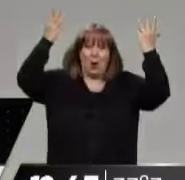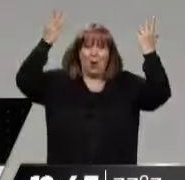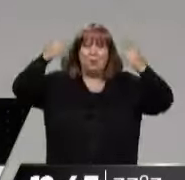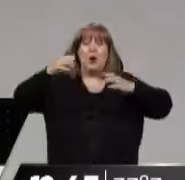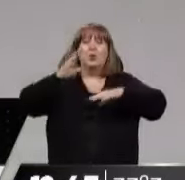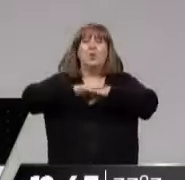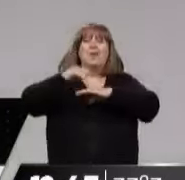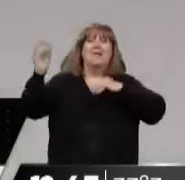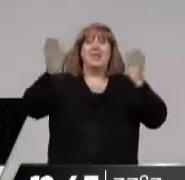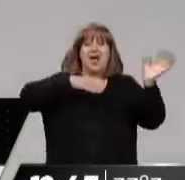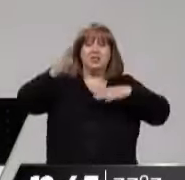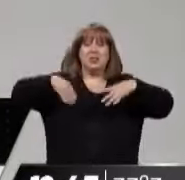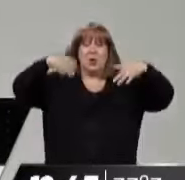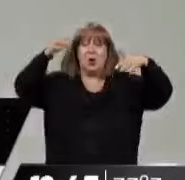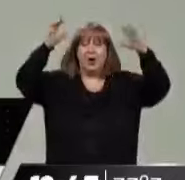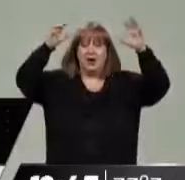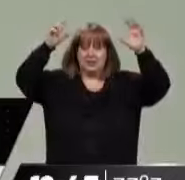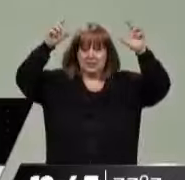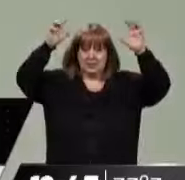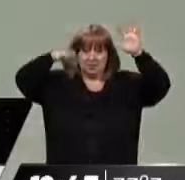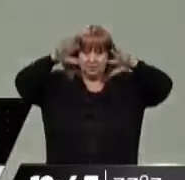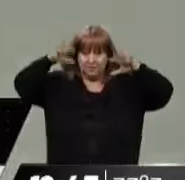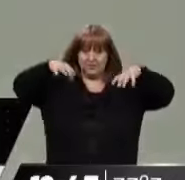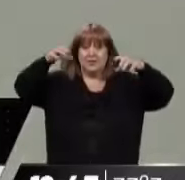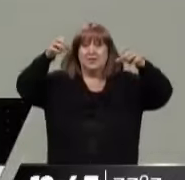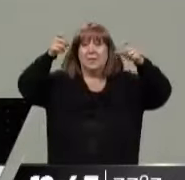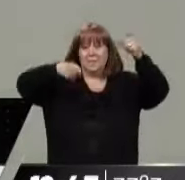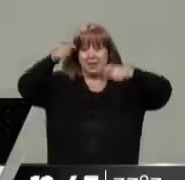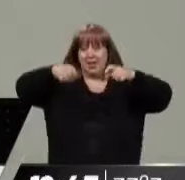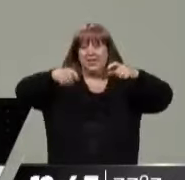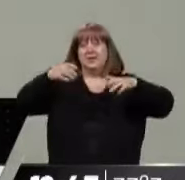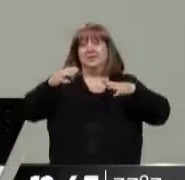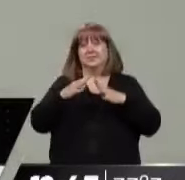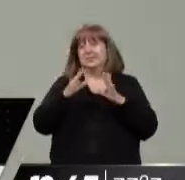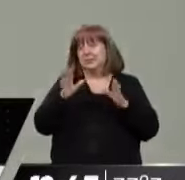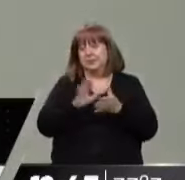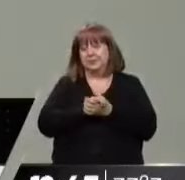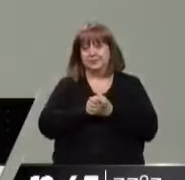de agua caída. Lamentablemente, bueno, el granizo y la tormenta volvió a hacer daño.